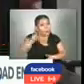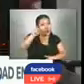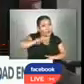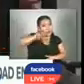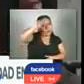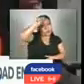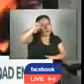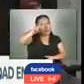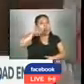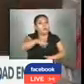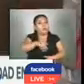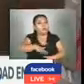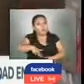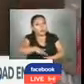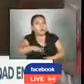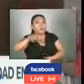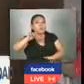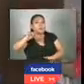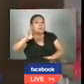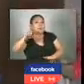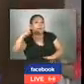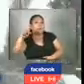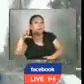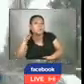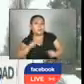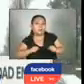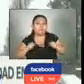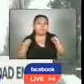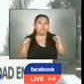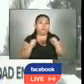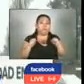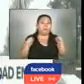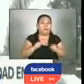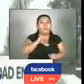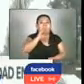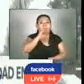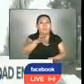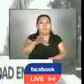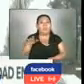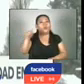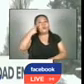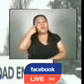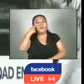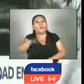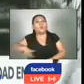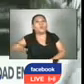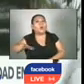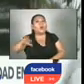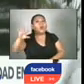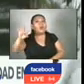la frontera de Texas con México. El frío, vaticinan expertos, se sentirá hasta en la Florida, donde el